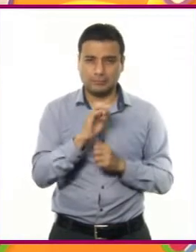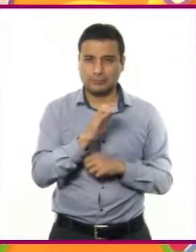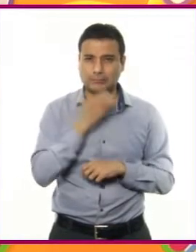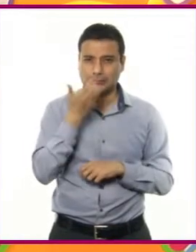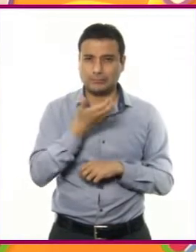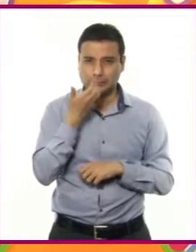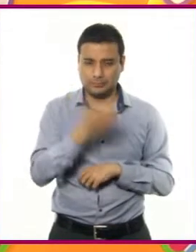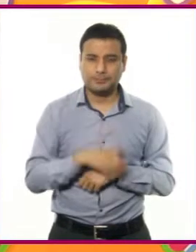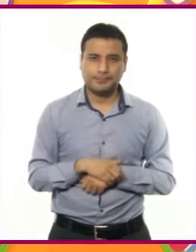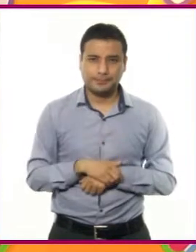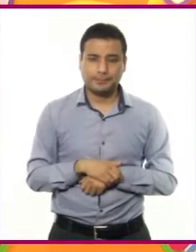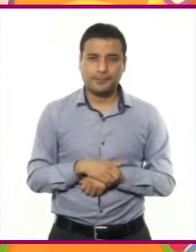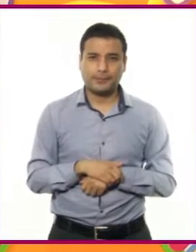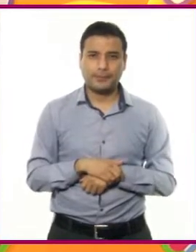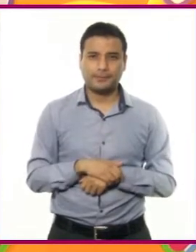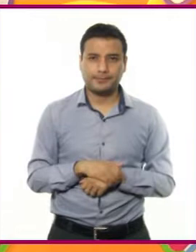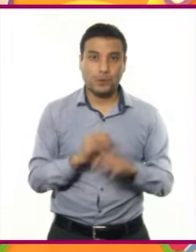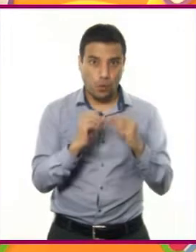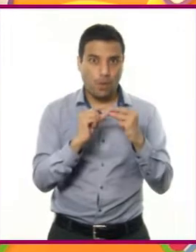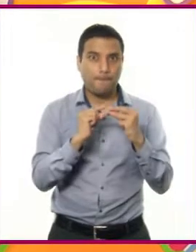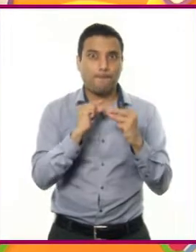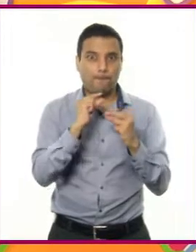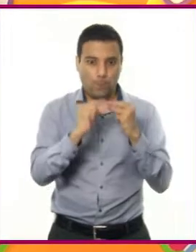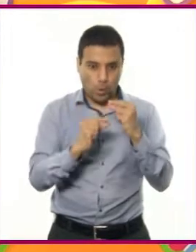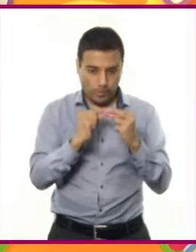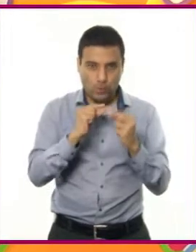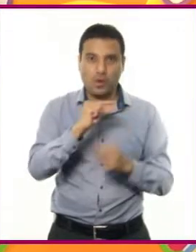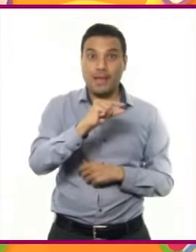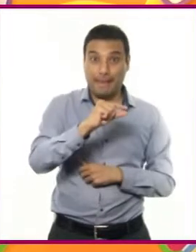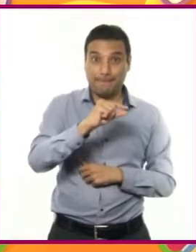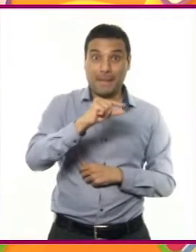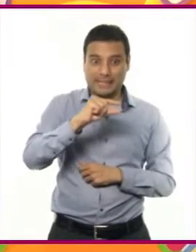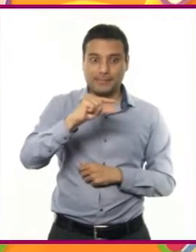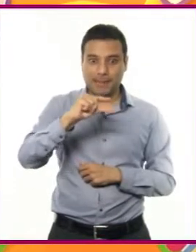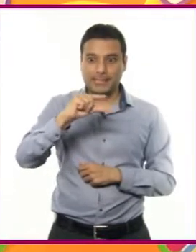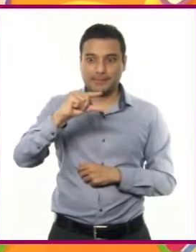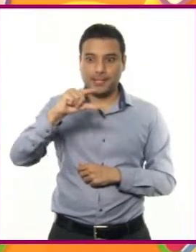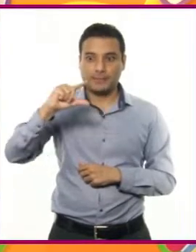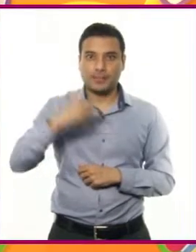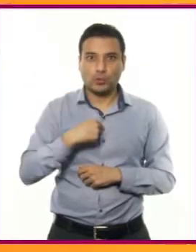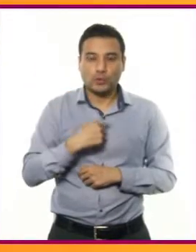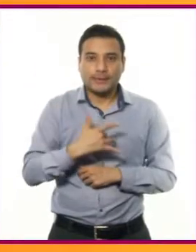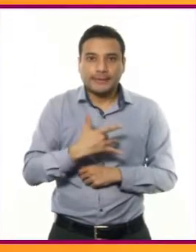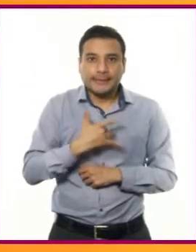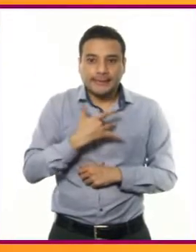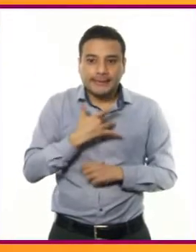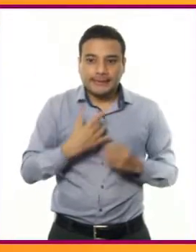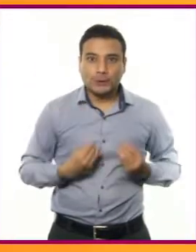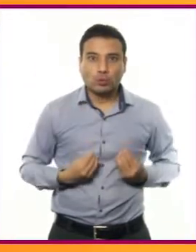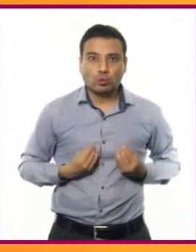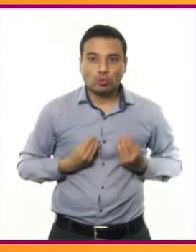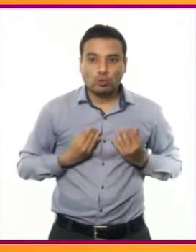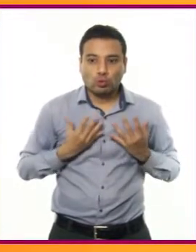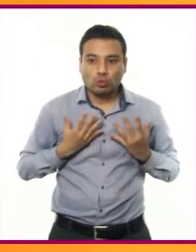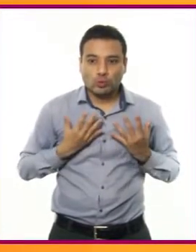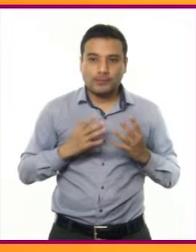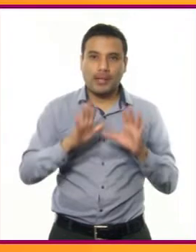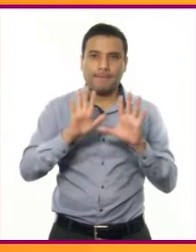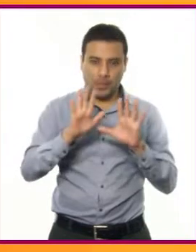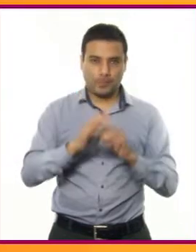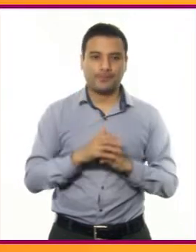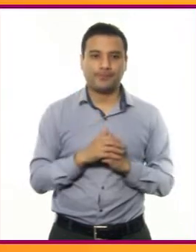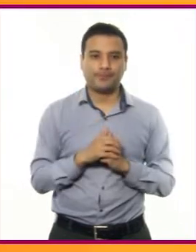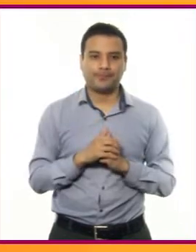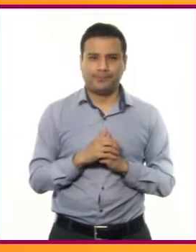y en dosis cada vez más altas para mantener el estado de euforia. Pero, ¿qué